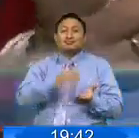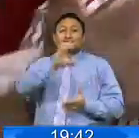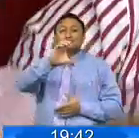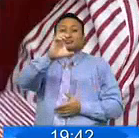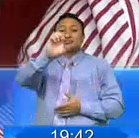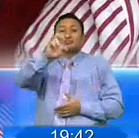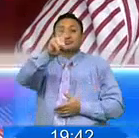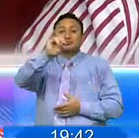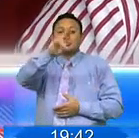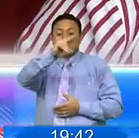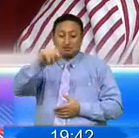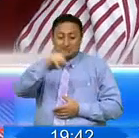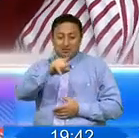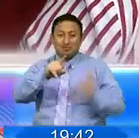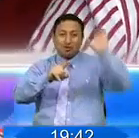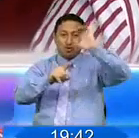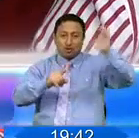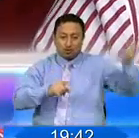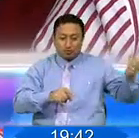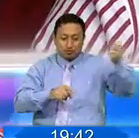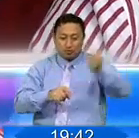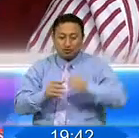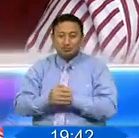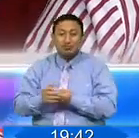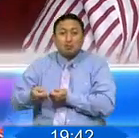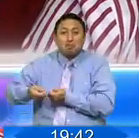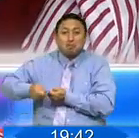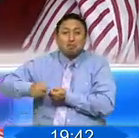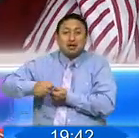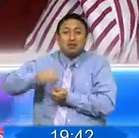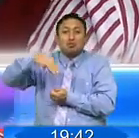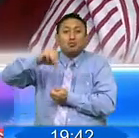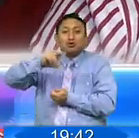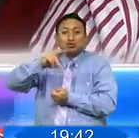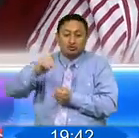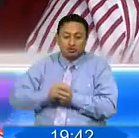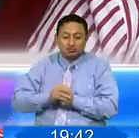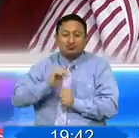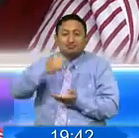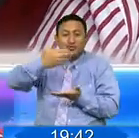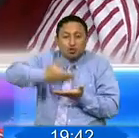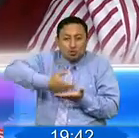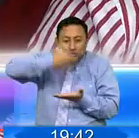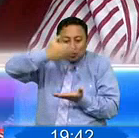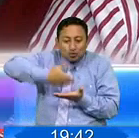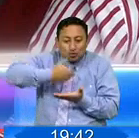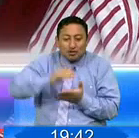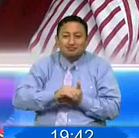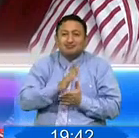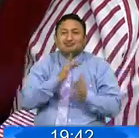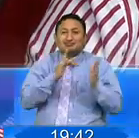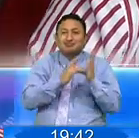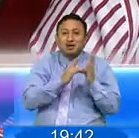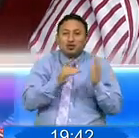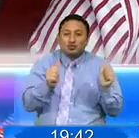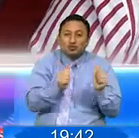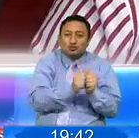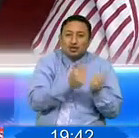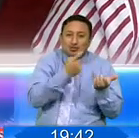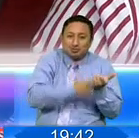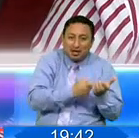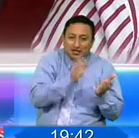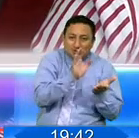hermanaban a la costa. Y eran las empanadas de morocho, y eran los locros, y eran los arroces marineros. Era